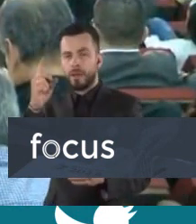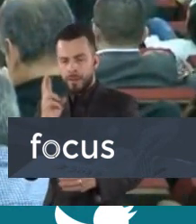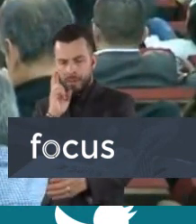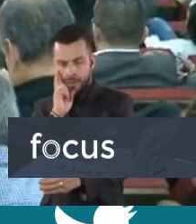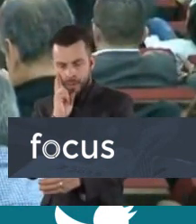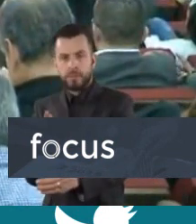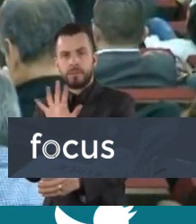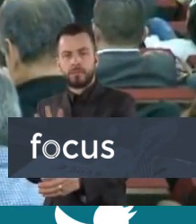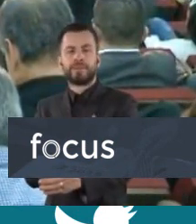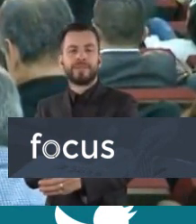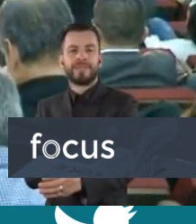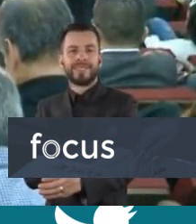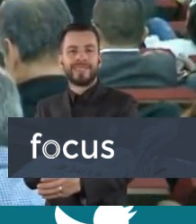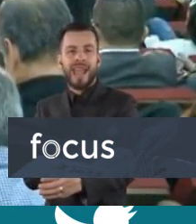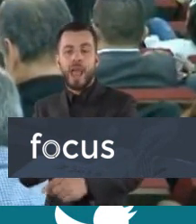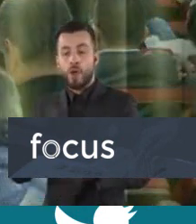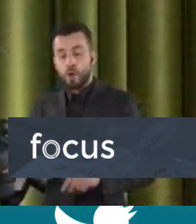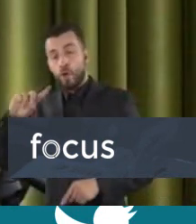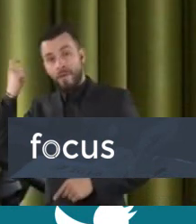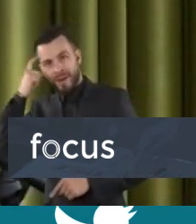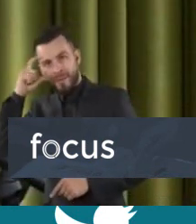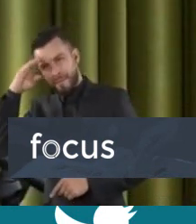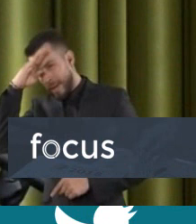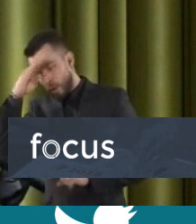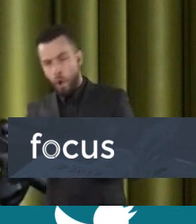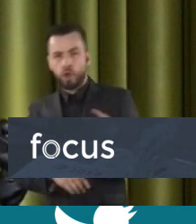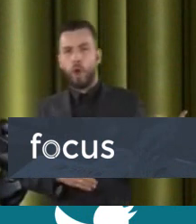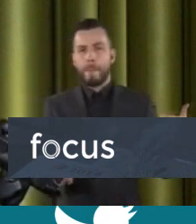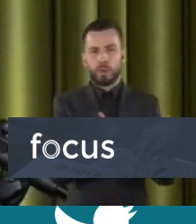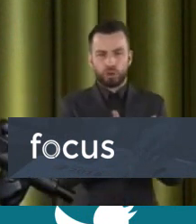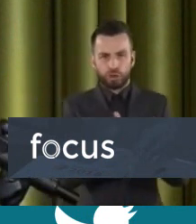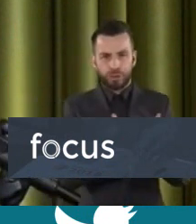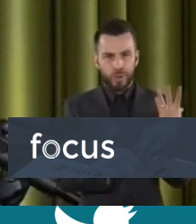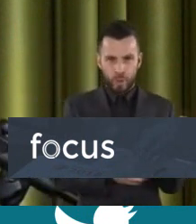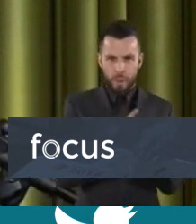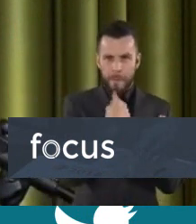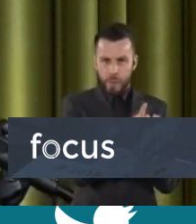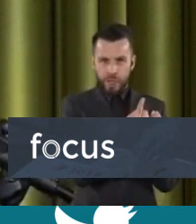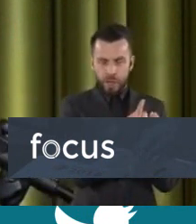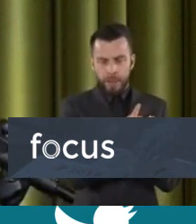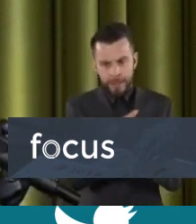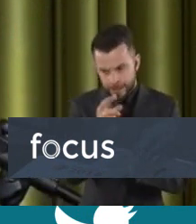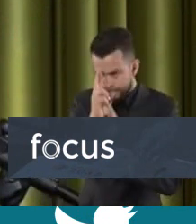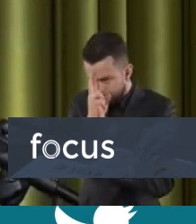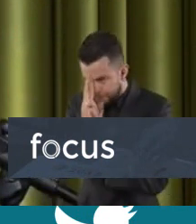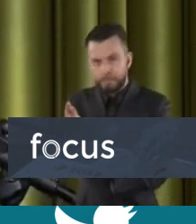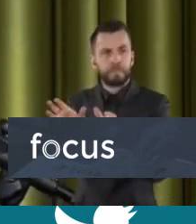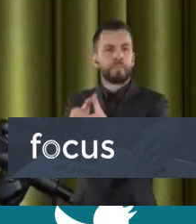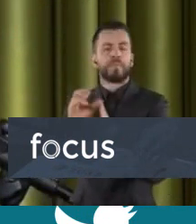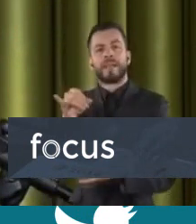de la oposición y del propio gobierno. La JEP es una institución